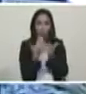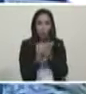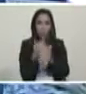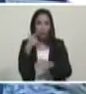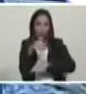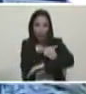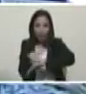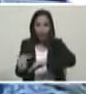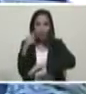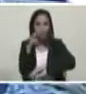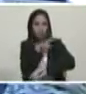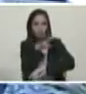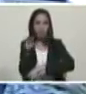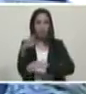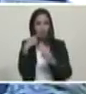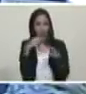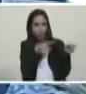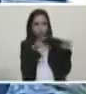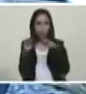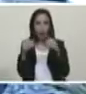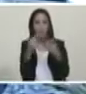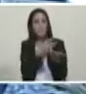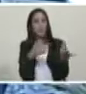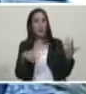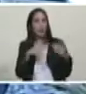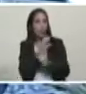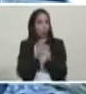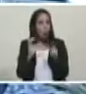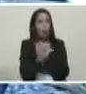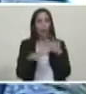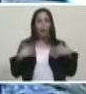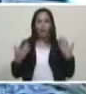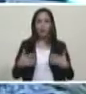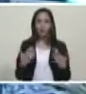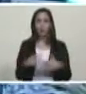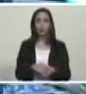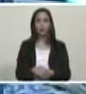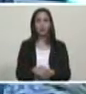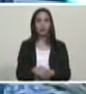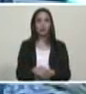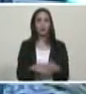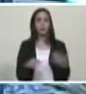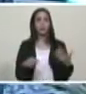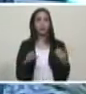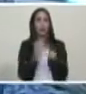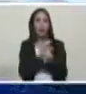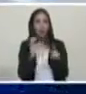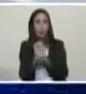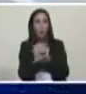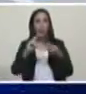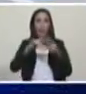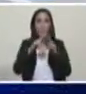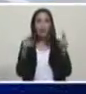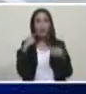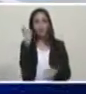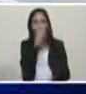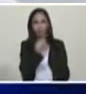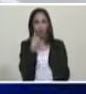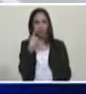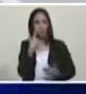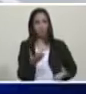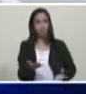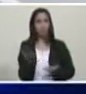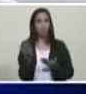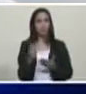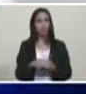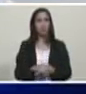imágenes. Estas son manifestaciones de la cultura, de la alegría, del deseo de paz. Y tú le ves el rostro a nuestro pueblo,